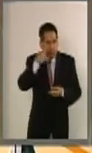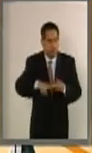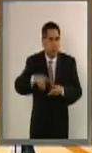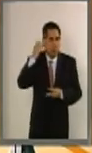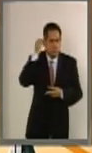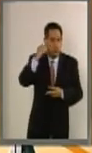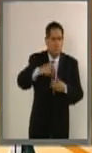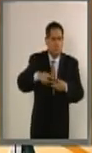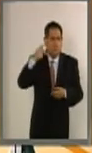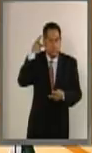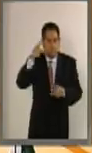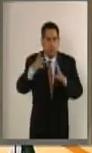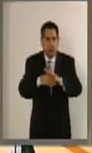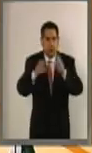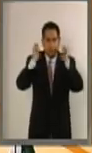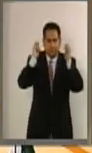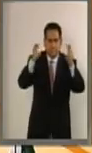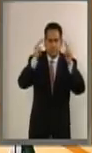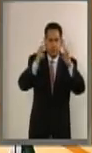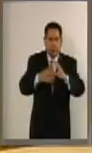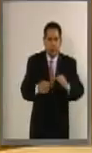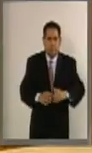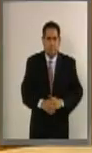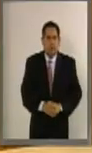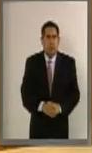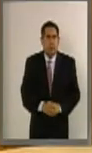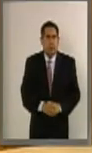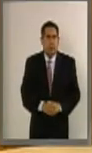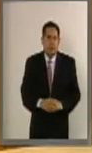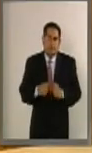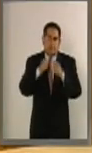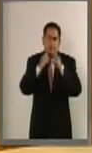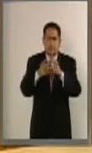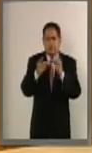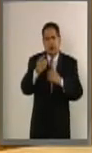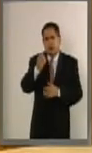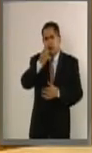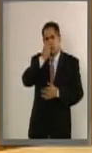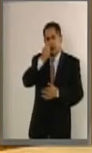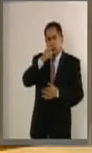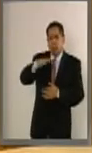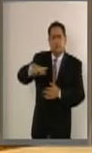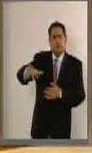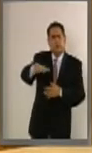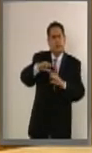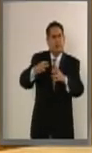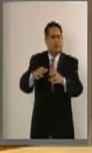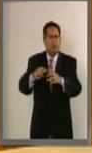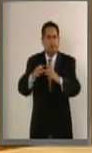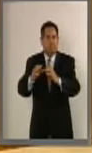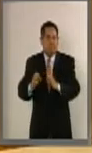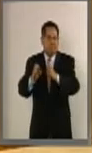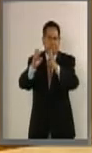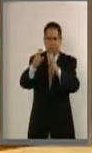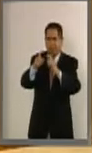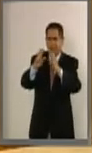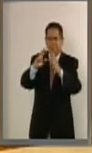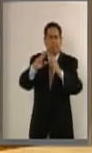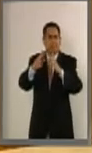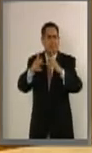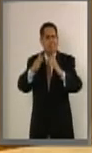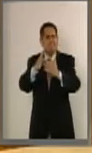Puebla, Chiapas, hay muertos. Escuelas paralizadas, edificios públicos